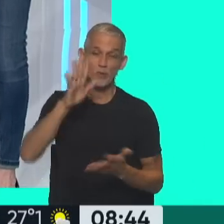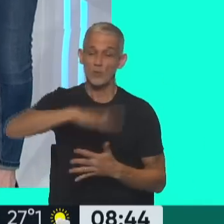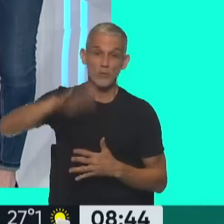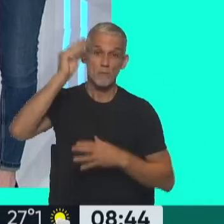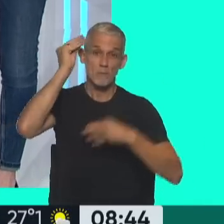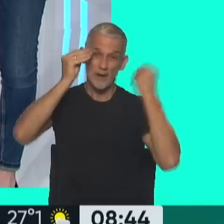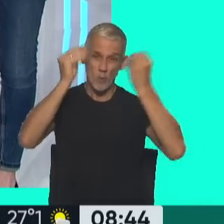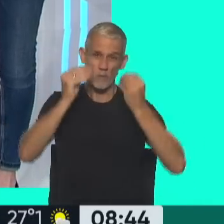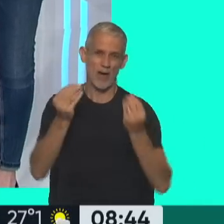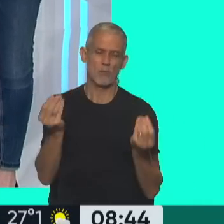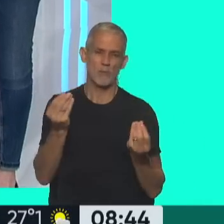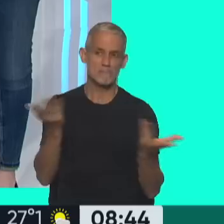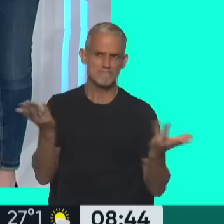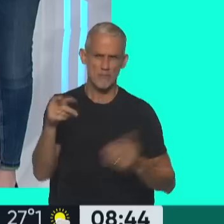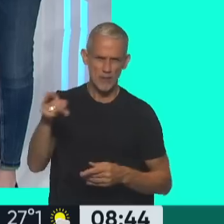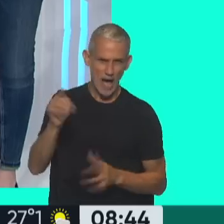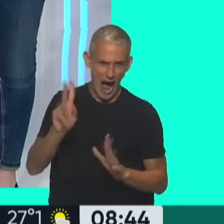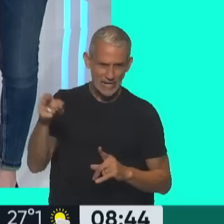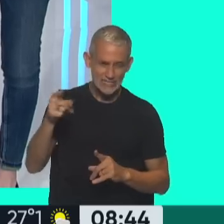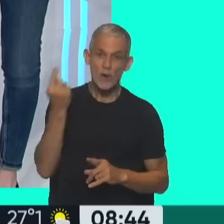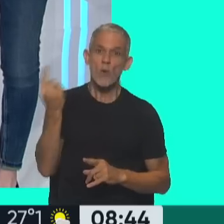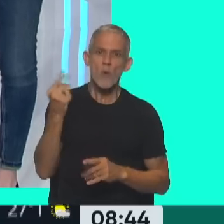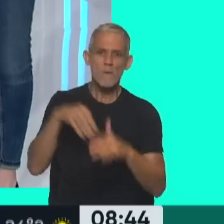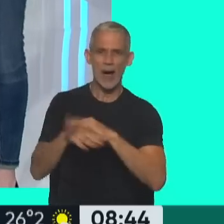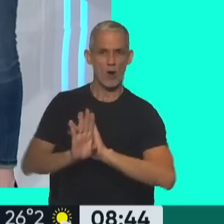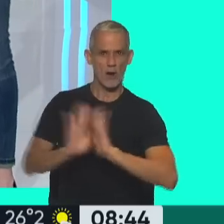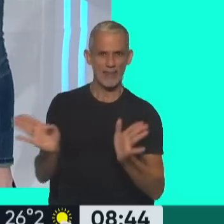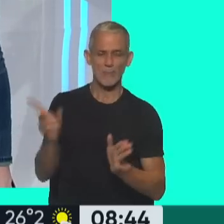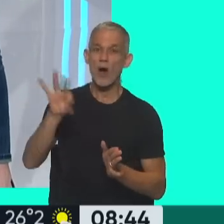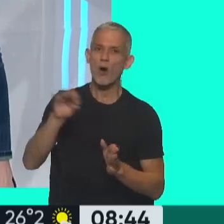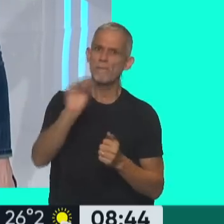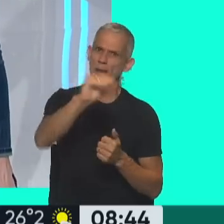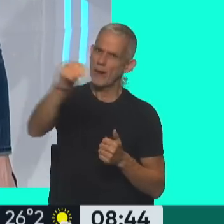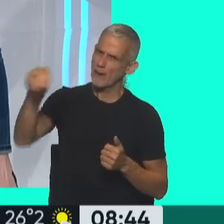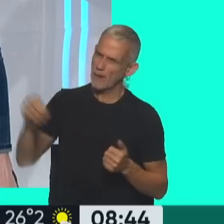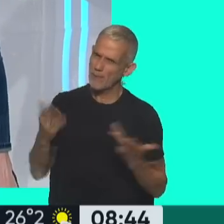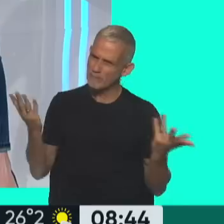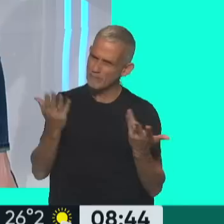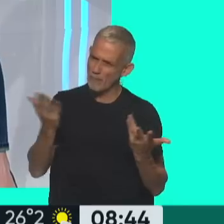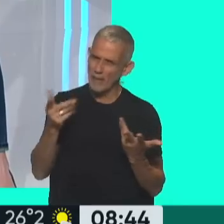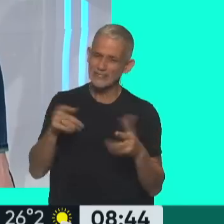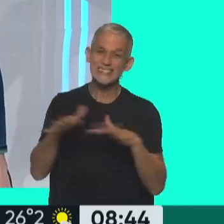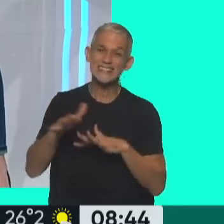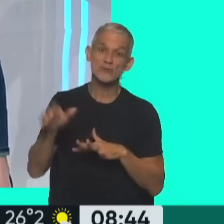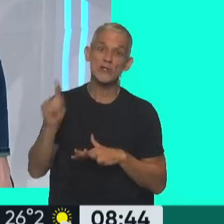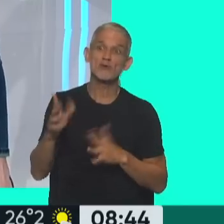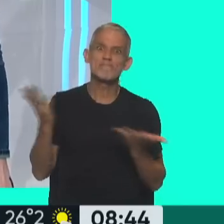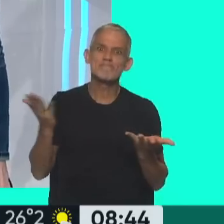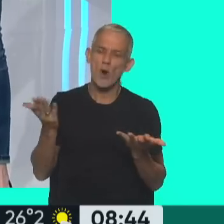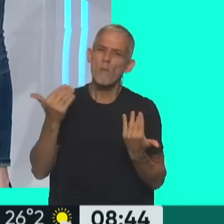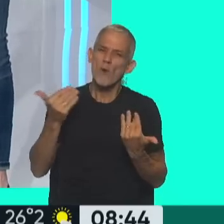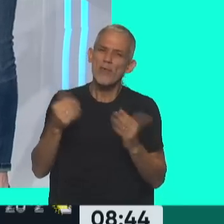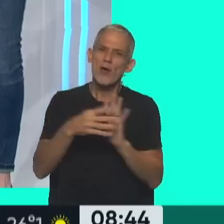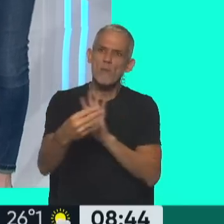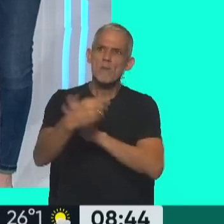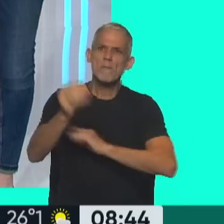mercado financiero, porque la pregunta es si esto es una cuestión propia de este banco y la situación que está viviendo internamente, o bien